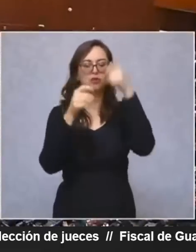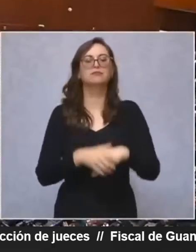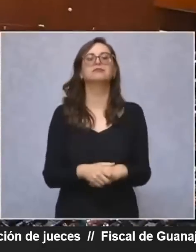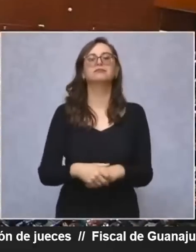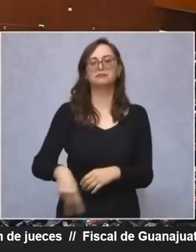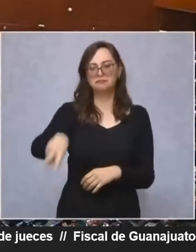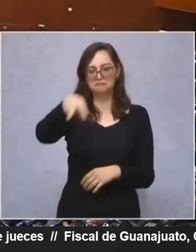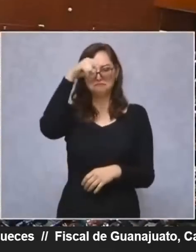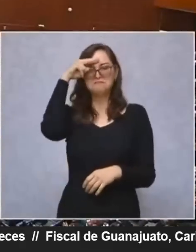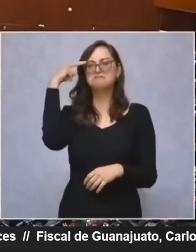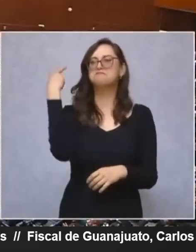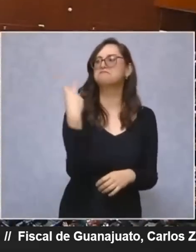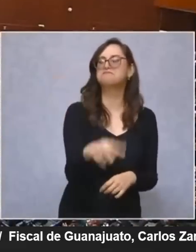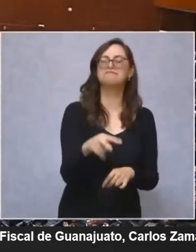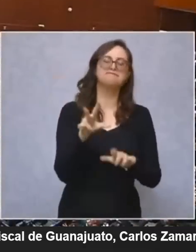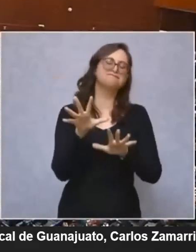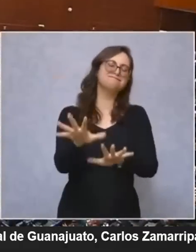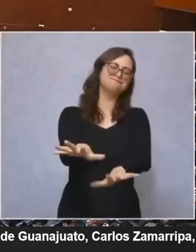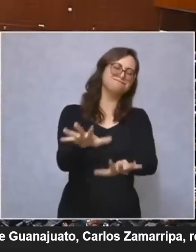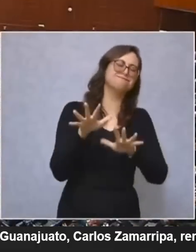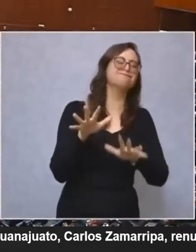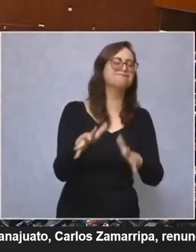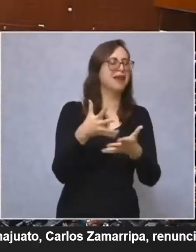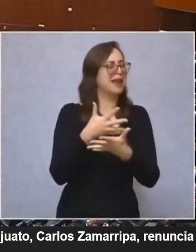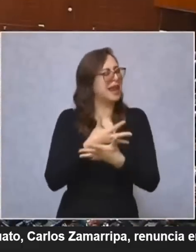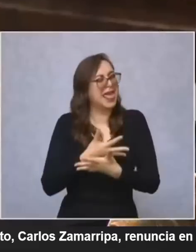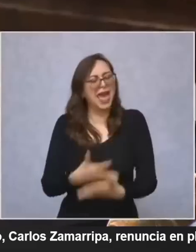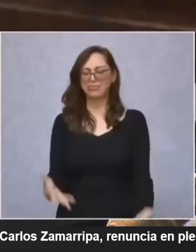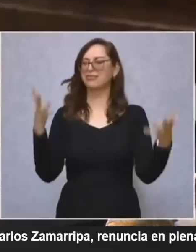México es grandioso.